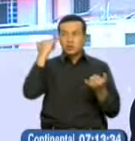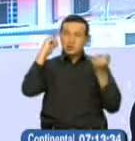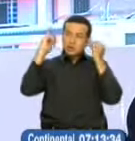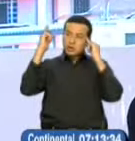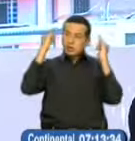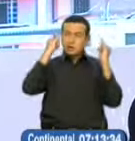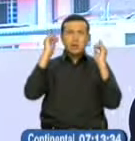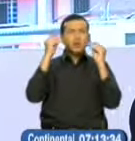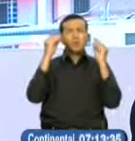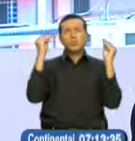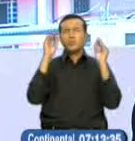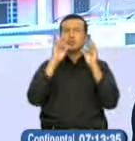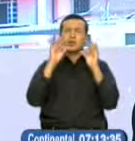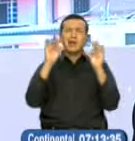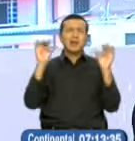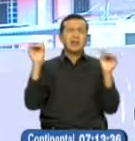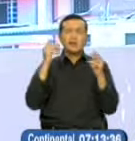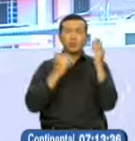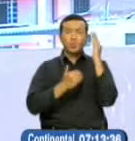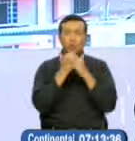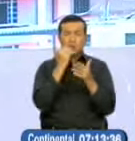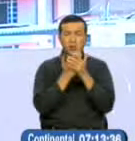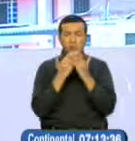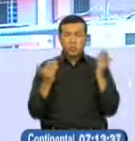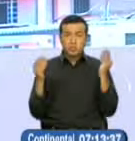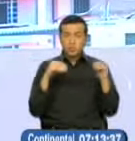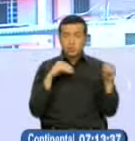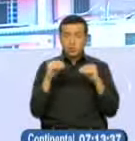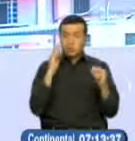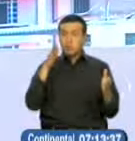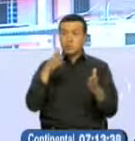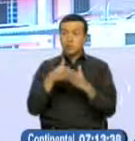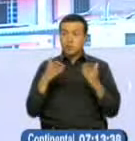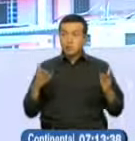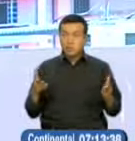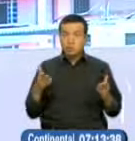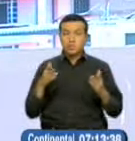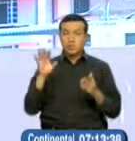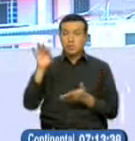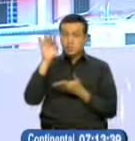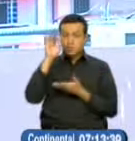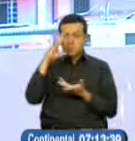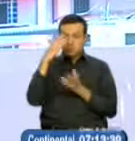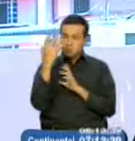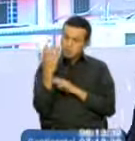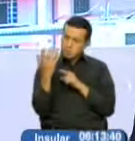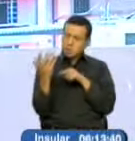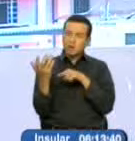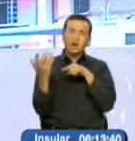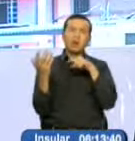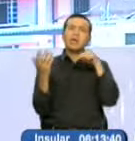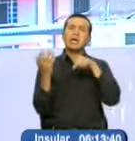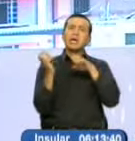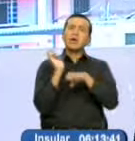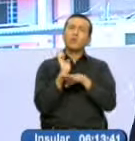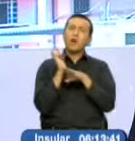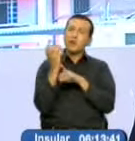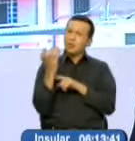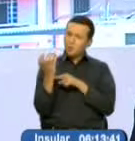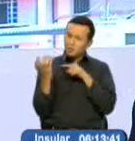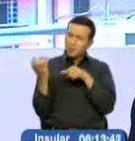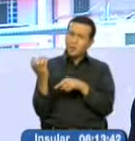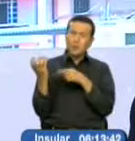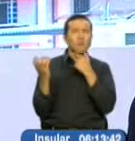buena calidad, con buenos empaques, que tenemos en el supermercado. A veces vamos al supermercado, cogen un producto, le damos la vuelta y ha sido producción nacional. Todavía